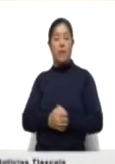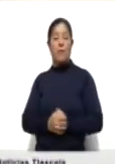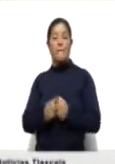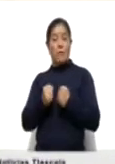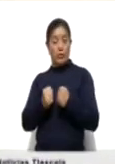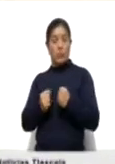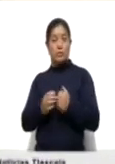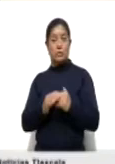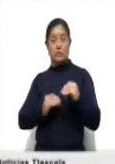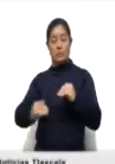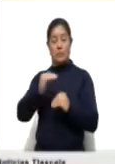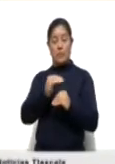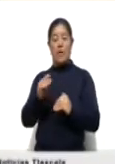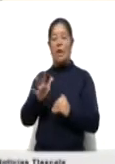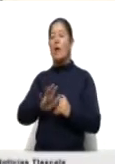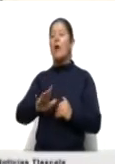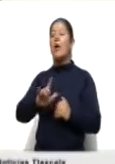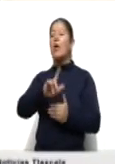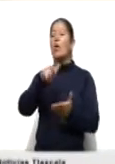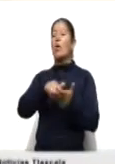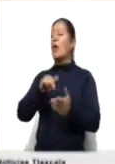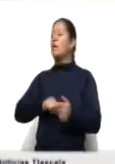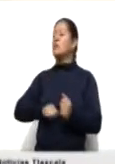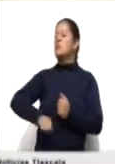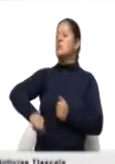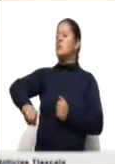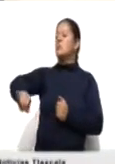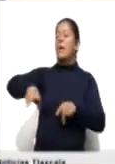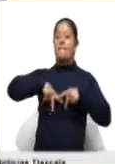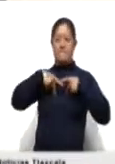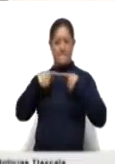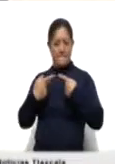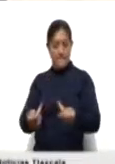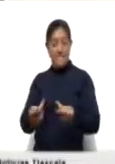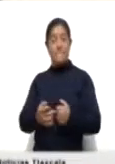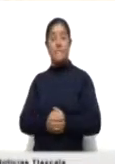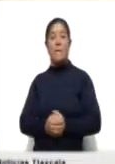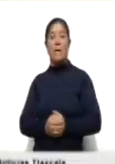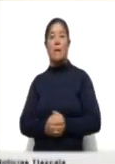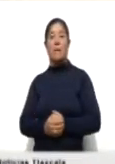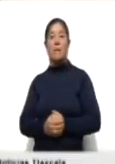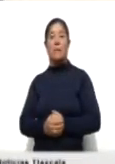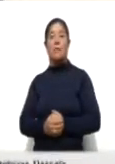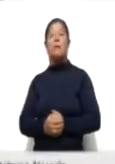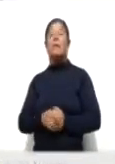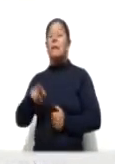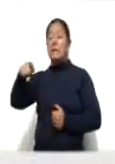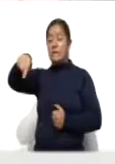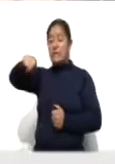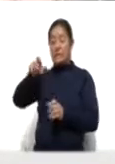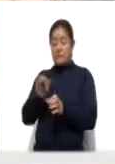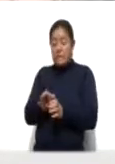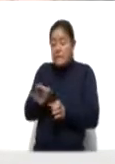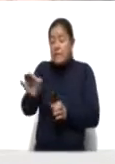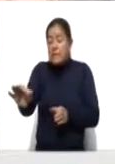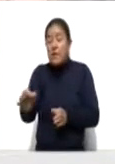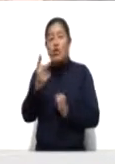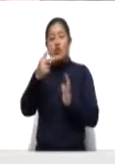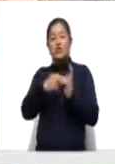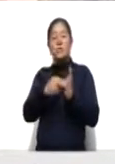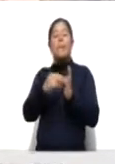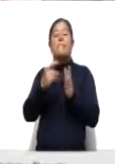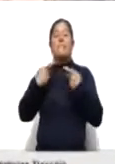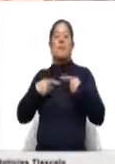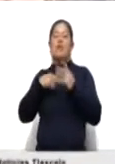decir, zonas marginadas, zonas alejadas y zonas que cuentan con menos de 2.000 personas. El Comité de San